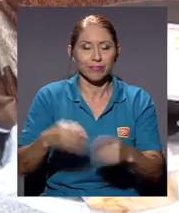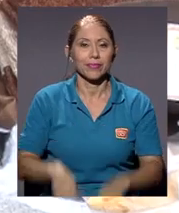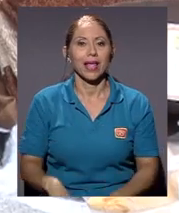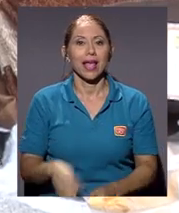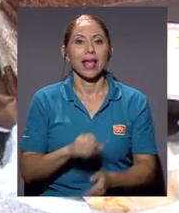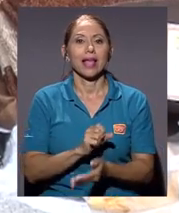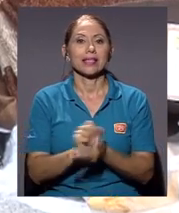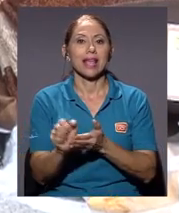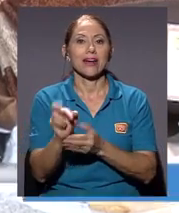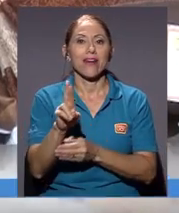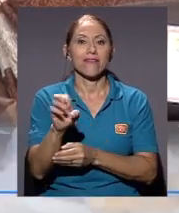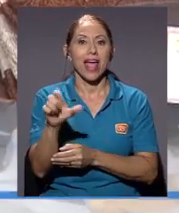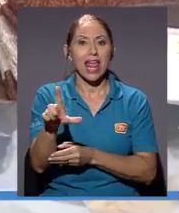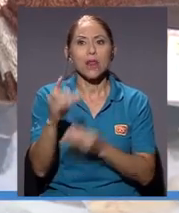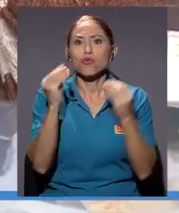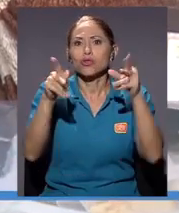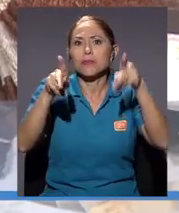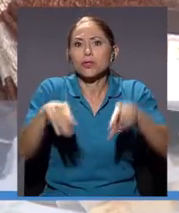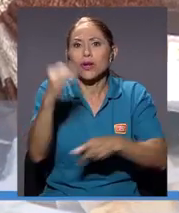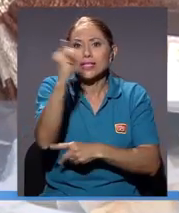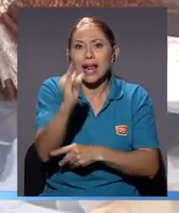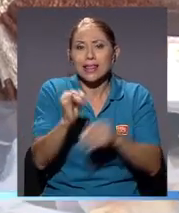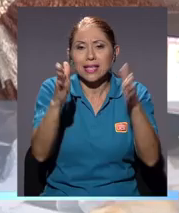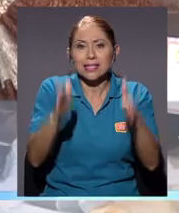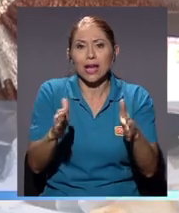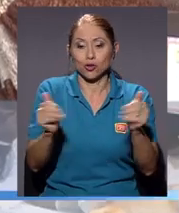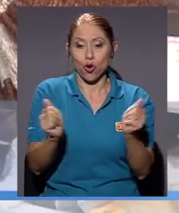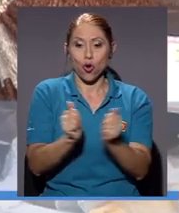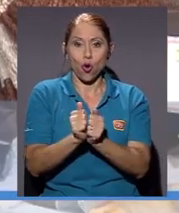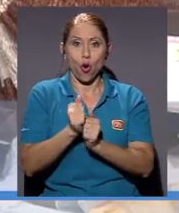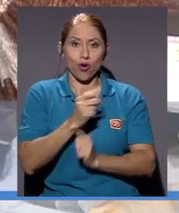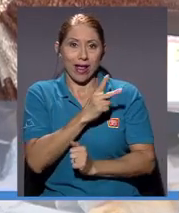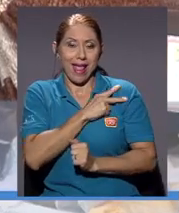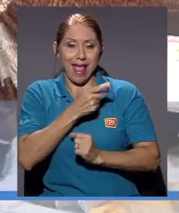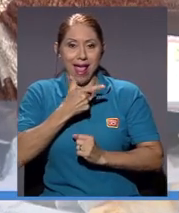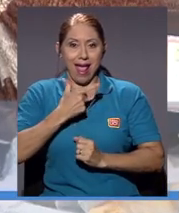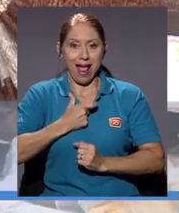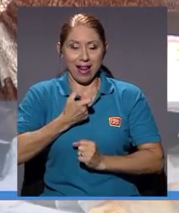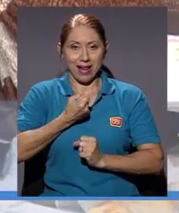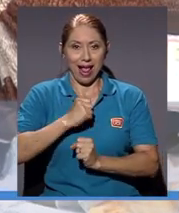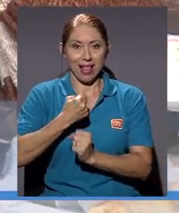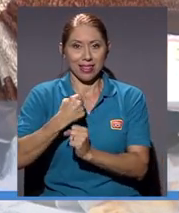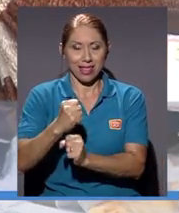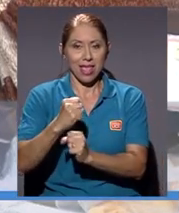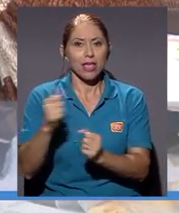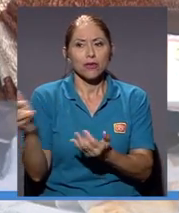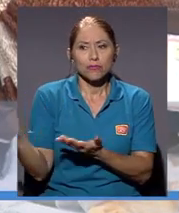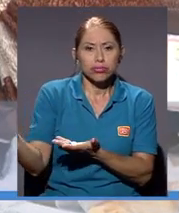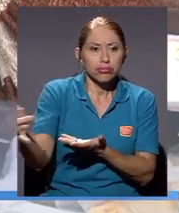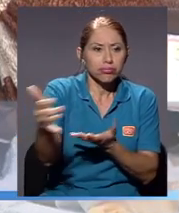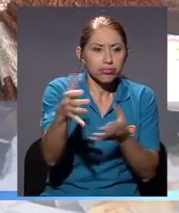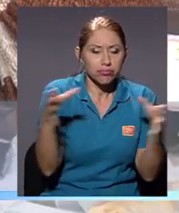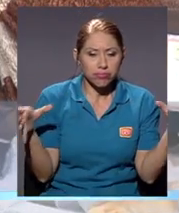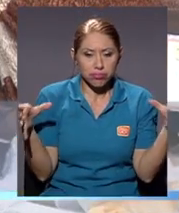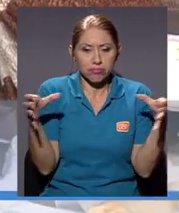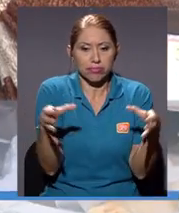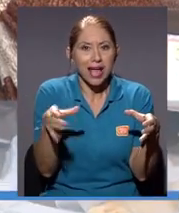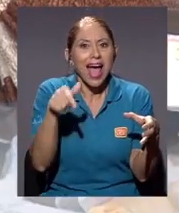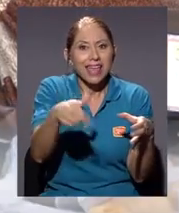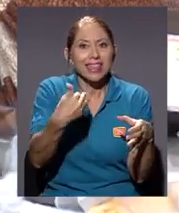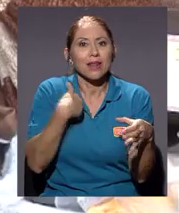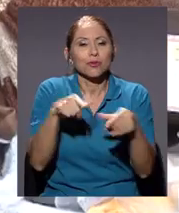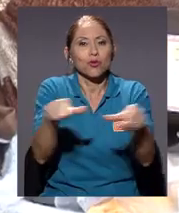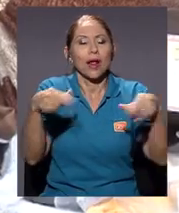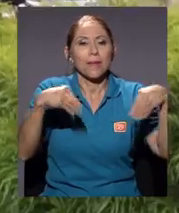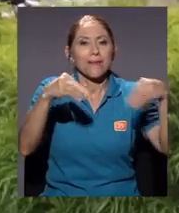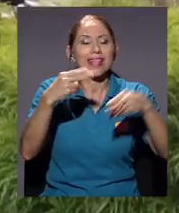En San Rafael hay muchos artesanos, entonces con el alcalde se habló para recoger a todos los artesanos y tenemos un lugar donde vender,